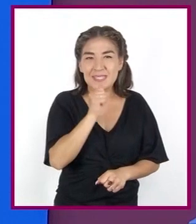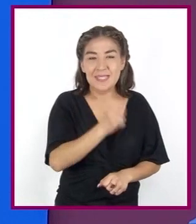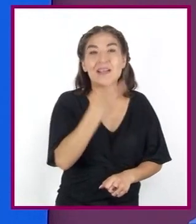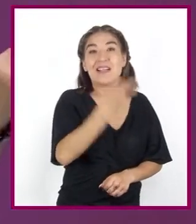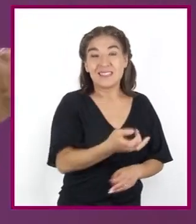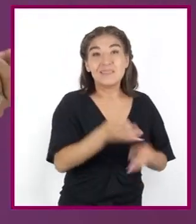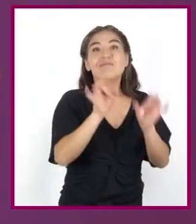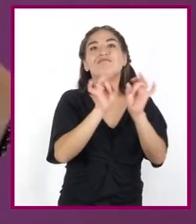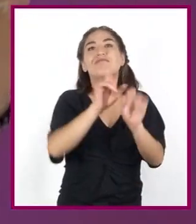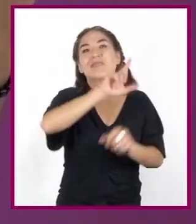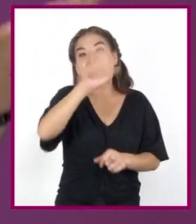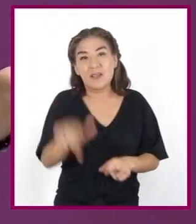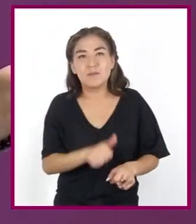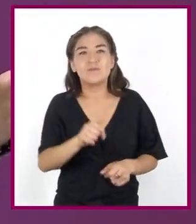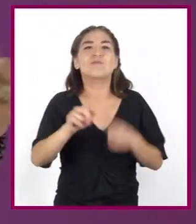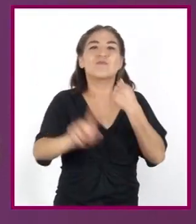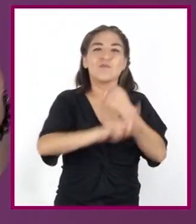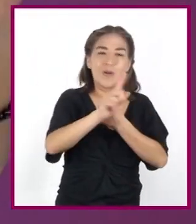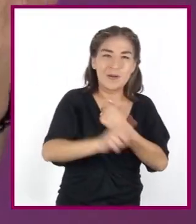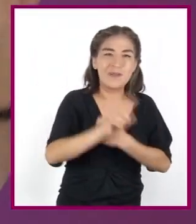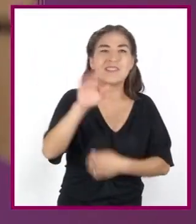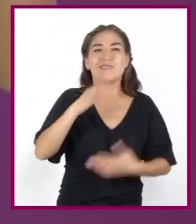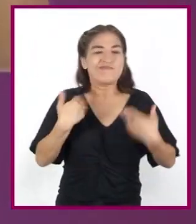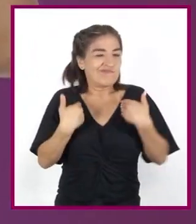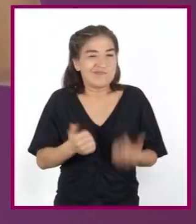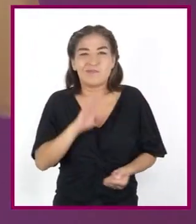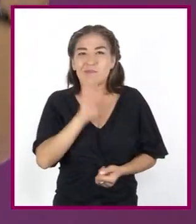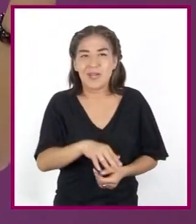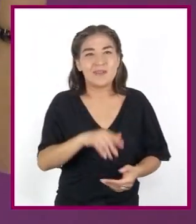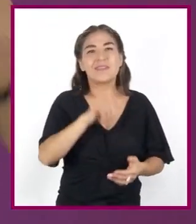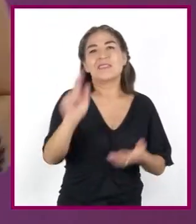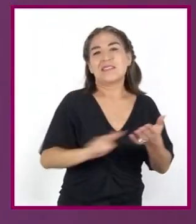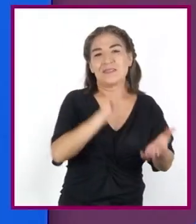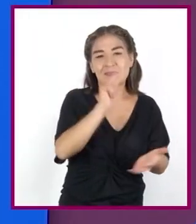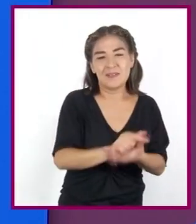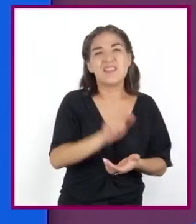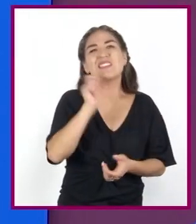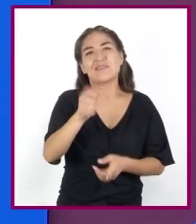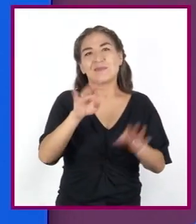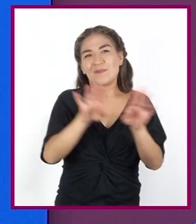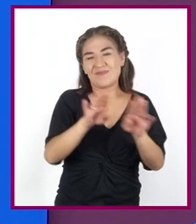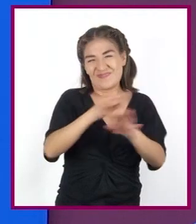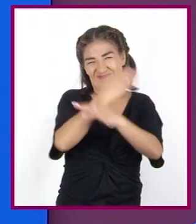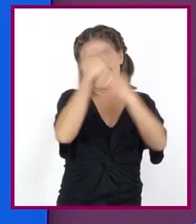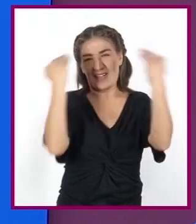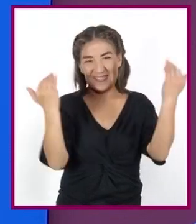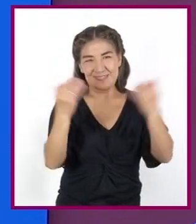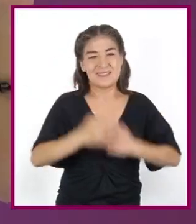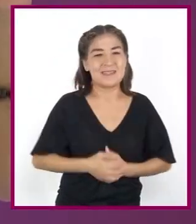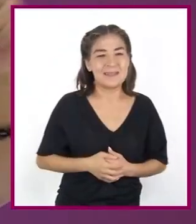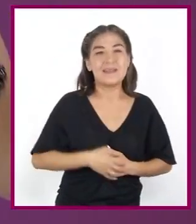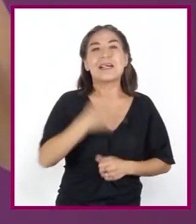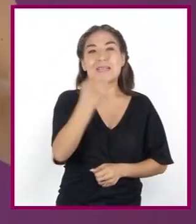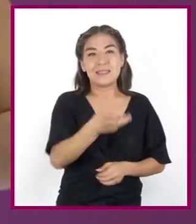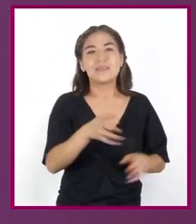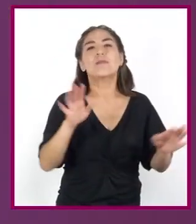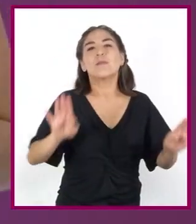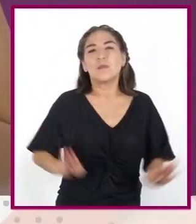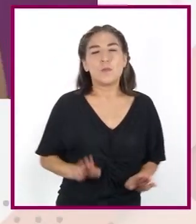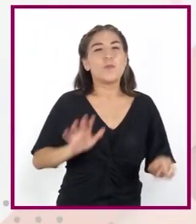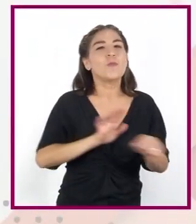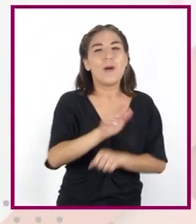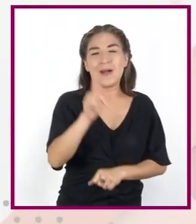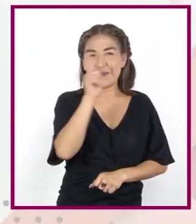ocasiona malos entendidos, problemas legales y varios dolores de cabeza. Veamos algunas características de este